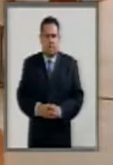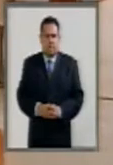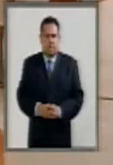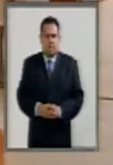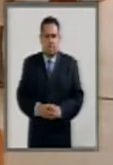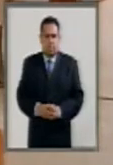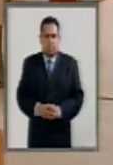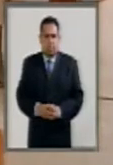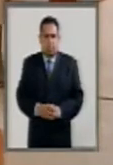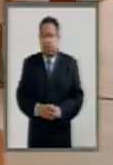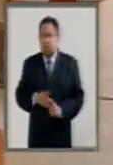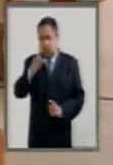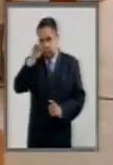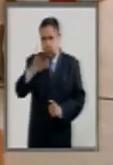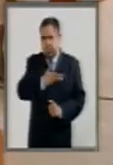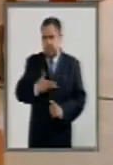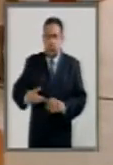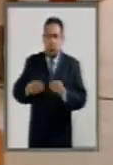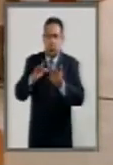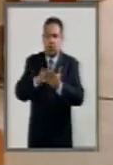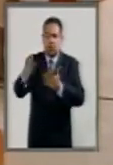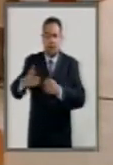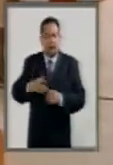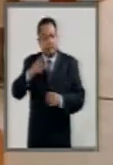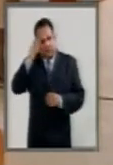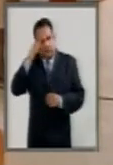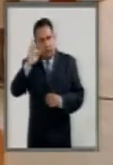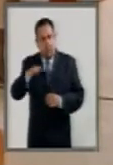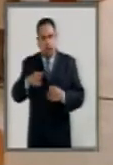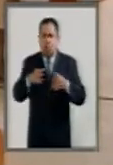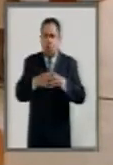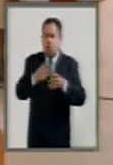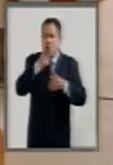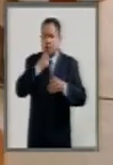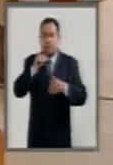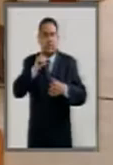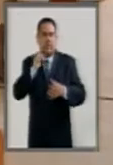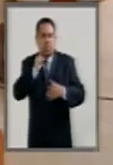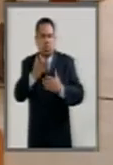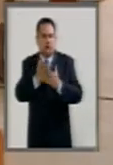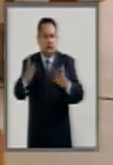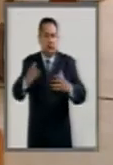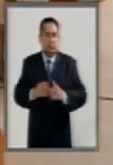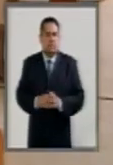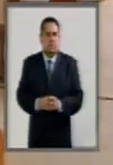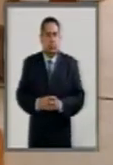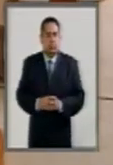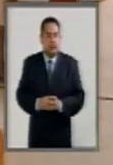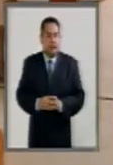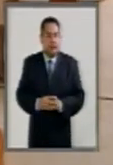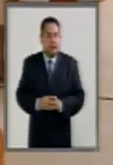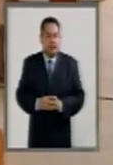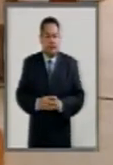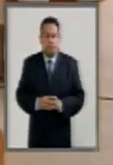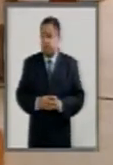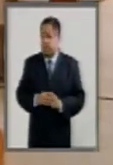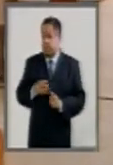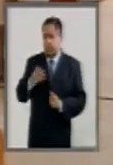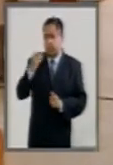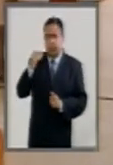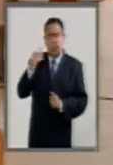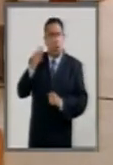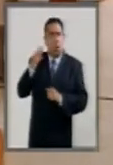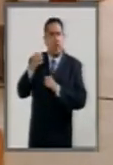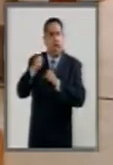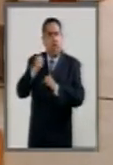Con su venia, señor presidente, muchas gracias. Señoras senadoras, señores senadores, ya hace 40 años